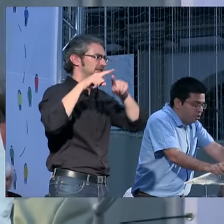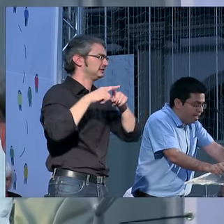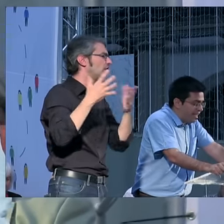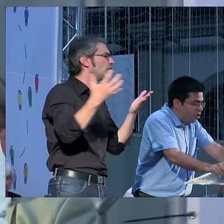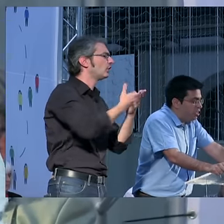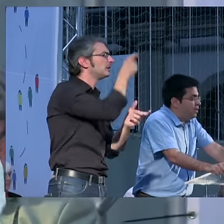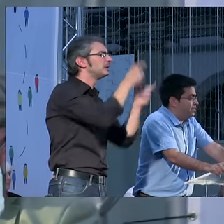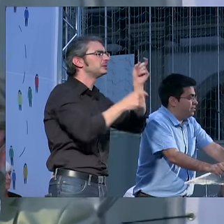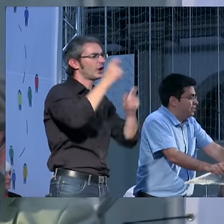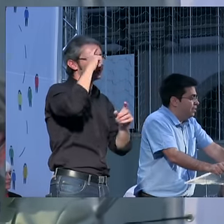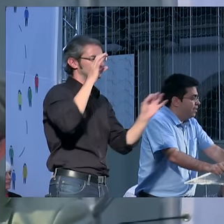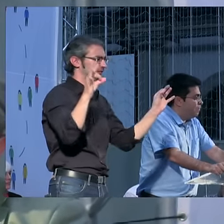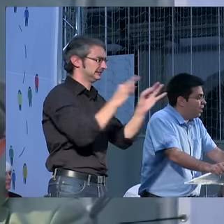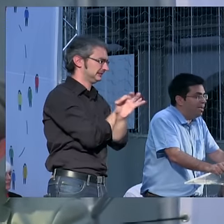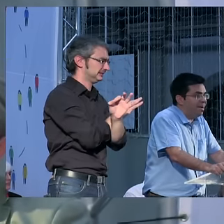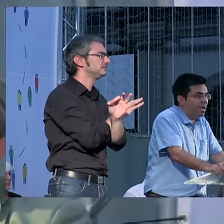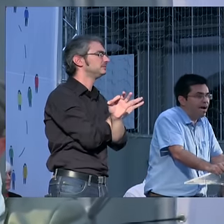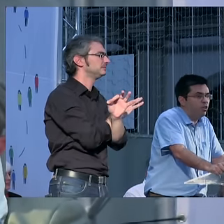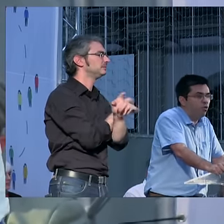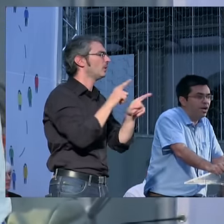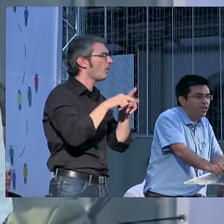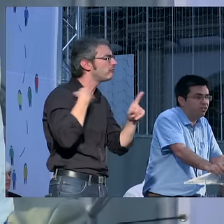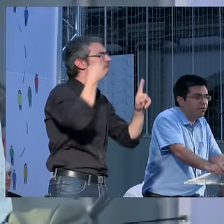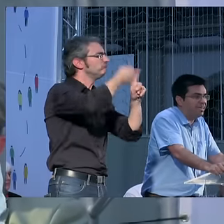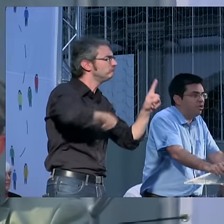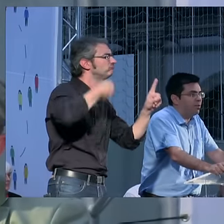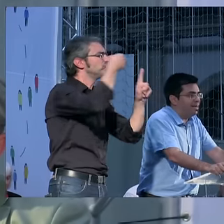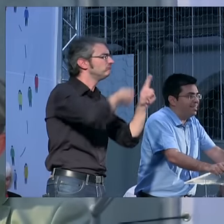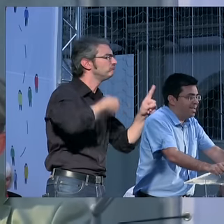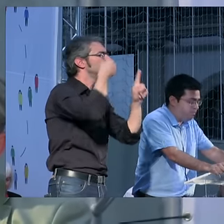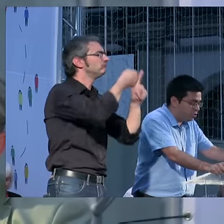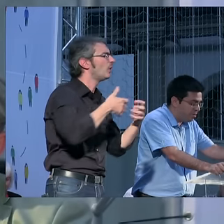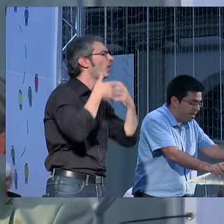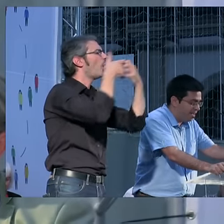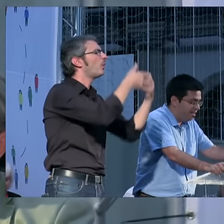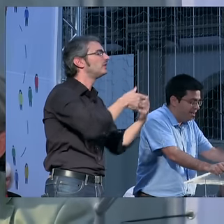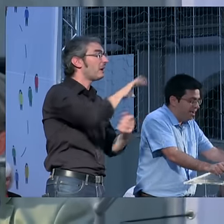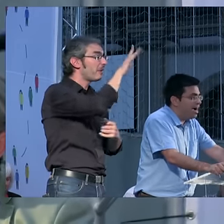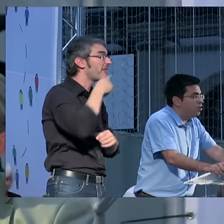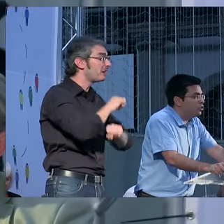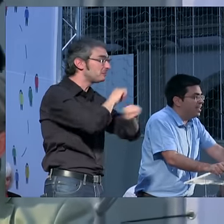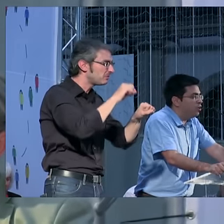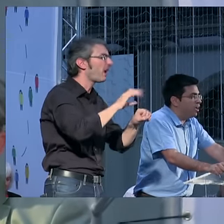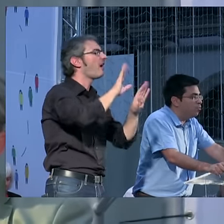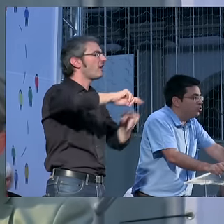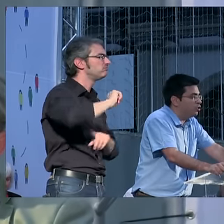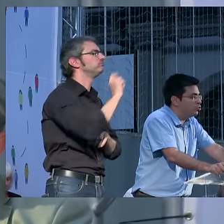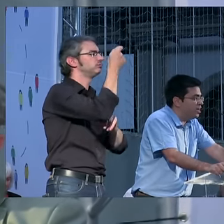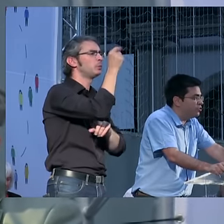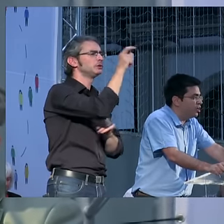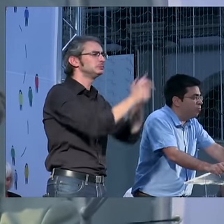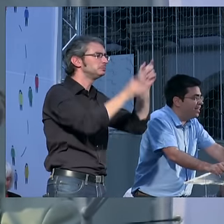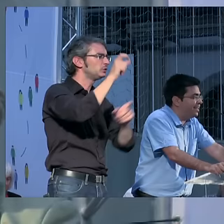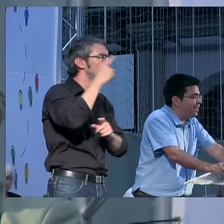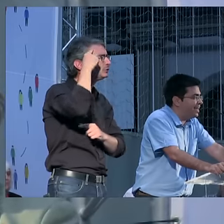las personas anónimas que por haber reclamado una y otra vez lo que parecía imposible, han conseguido que muchos